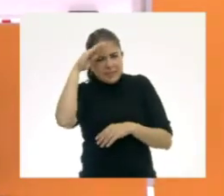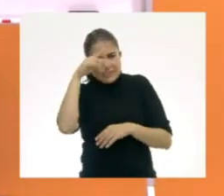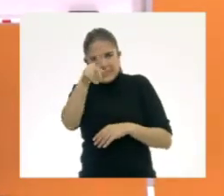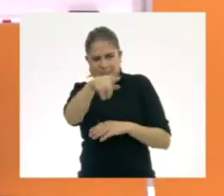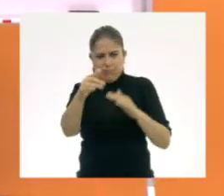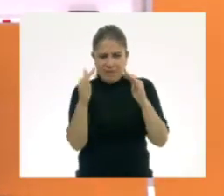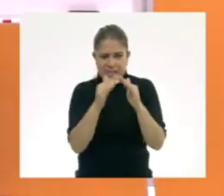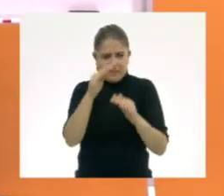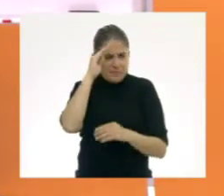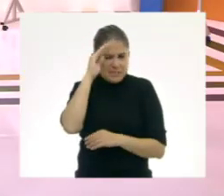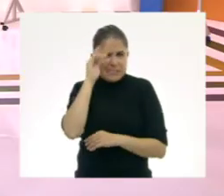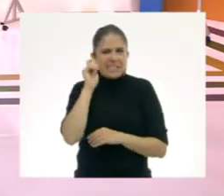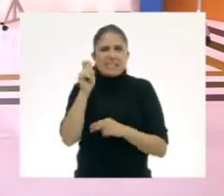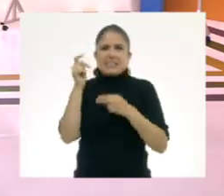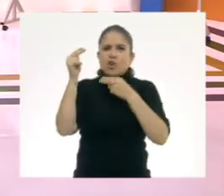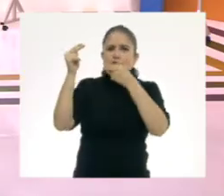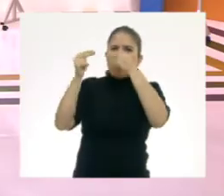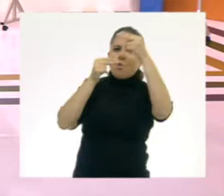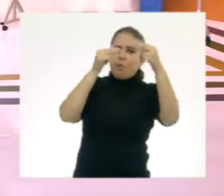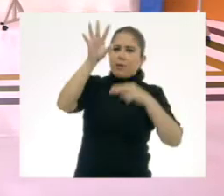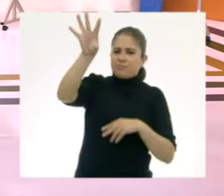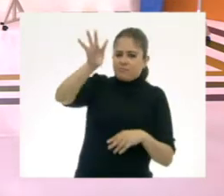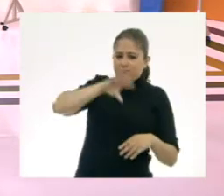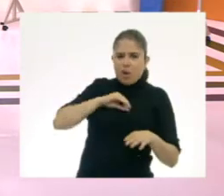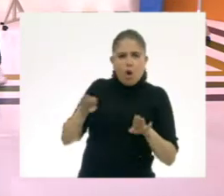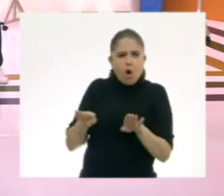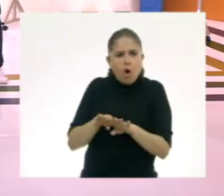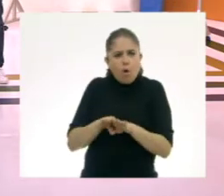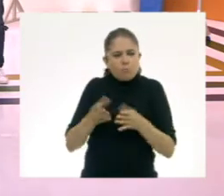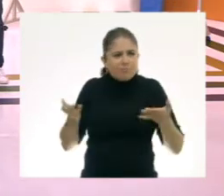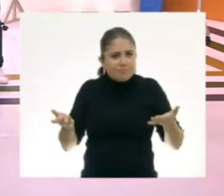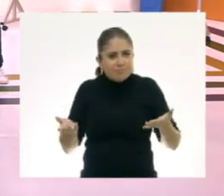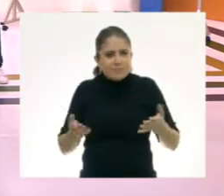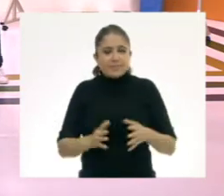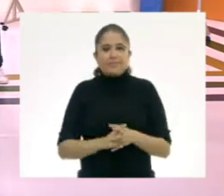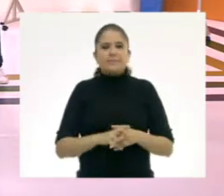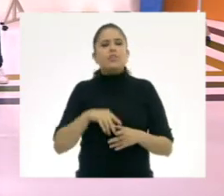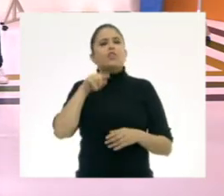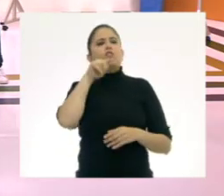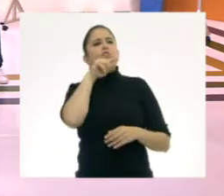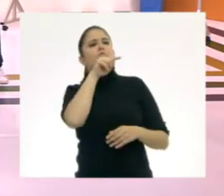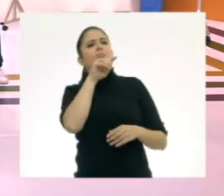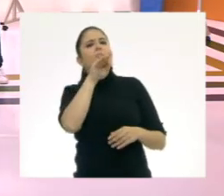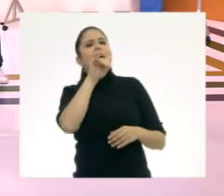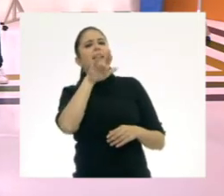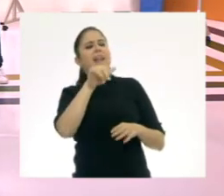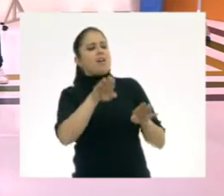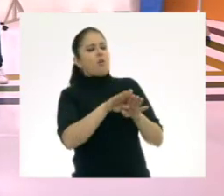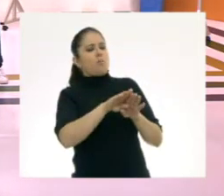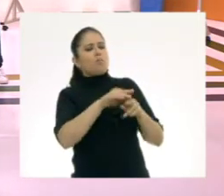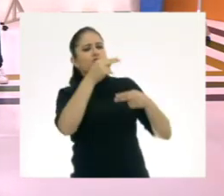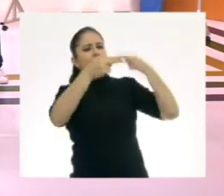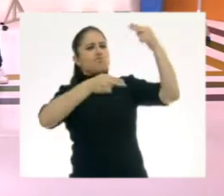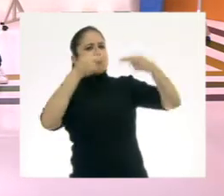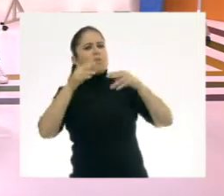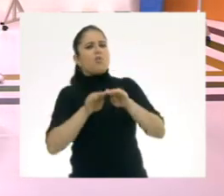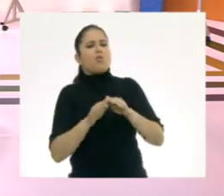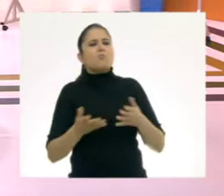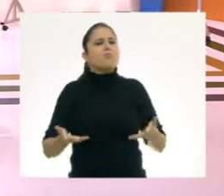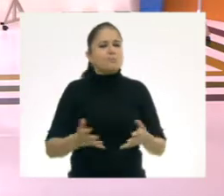allá en su casita. Piensen cómo debe ser una nube. Mariana, ¿tú cómo crees que sería una nube? A ver.